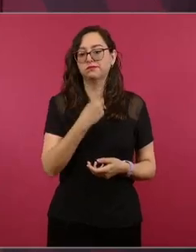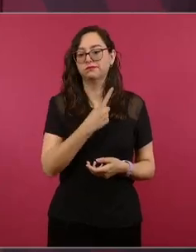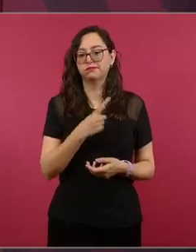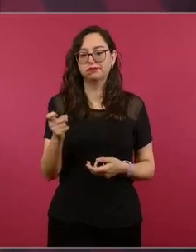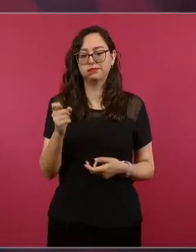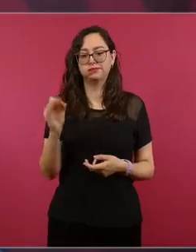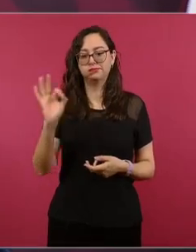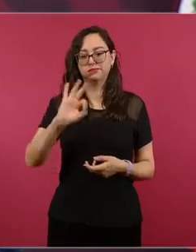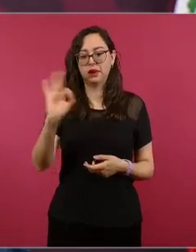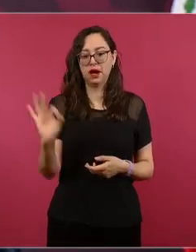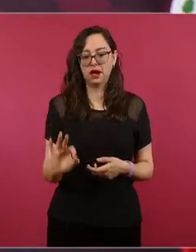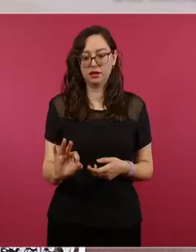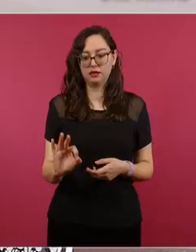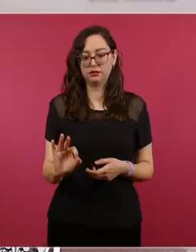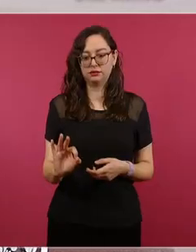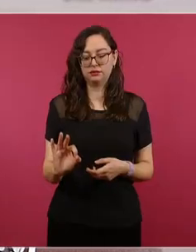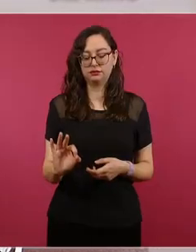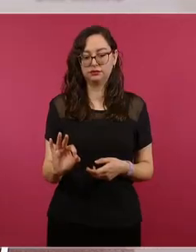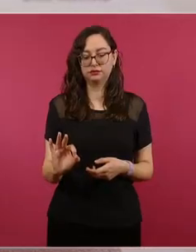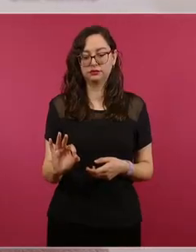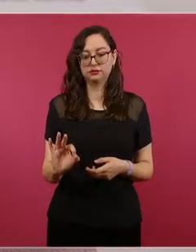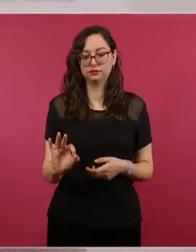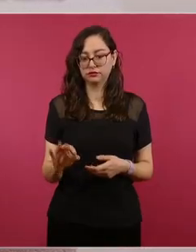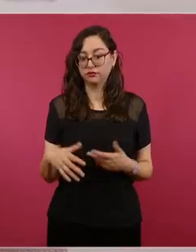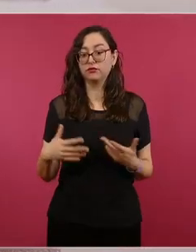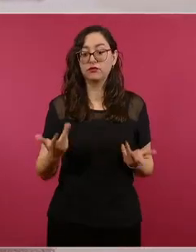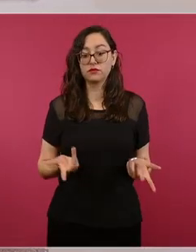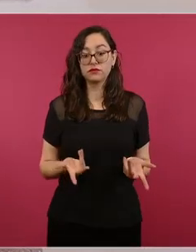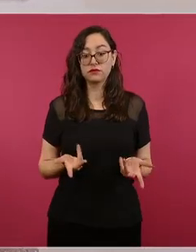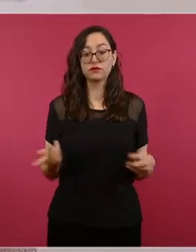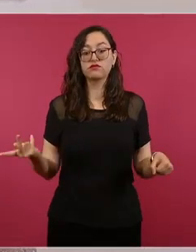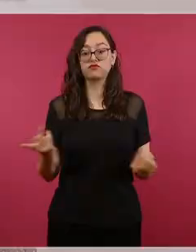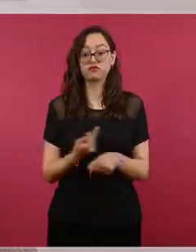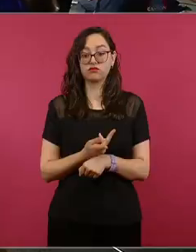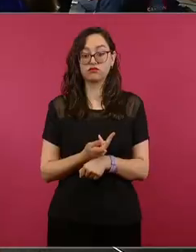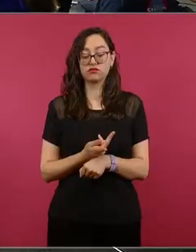cosa que no sucedía